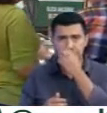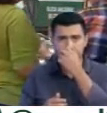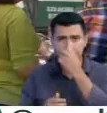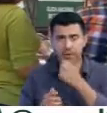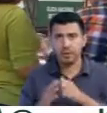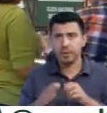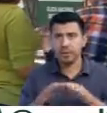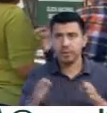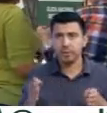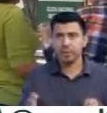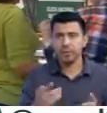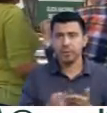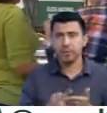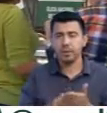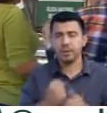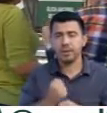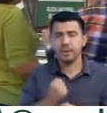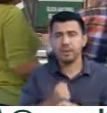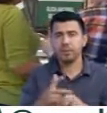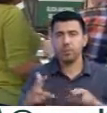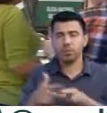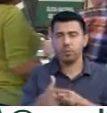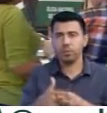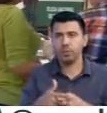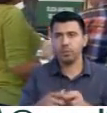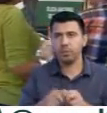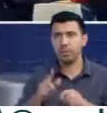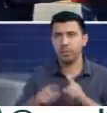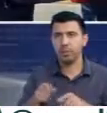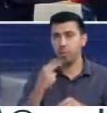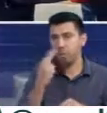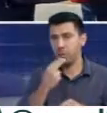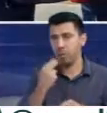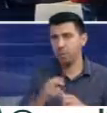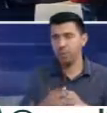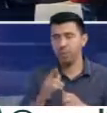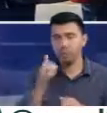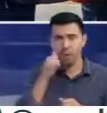trabajo ha sido suspendida temporalmente por algunos compromisos que tiene el ingeniero Rodolfo Hernández.